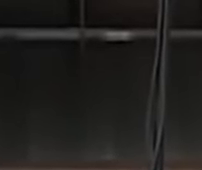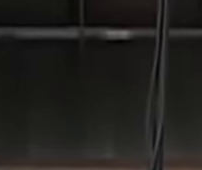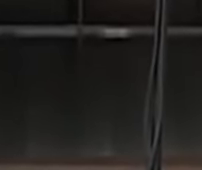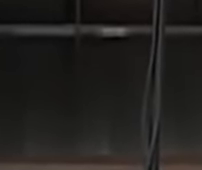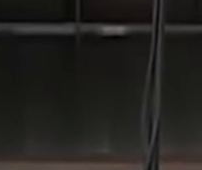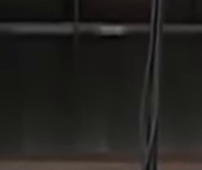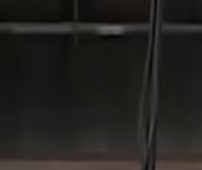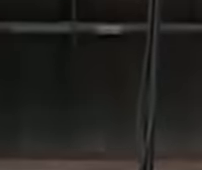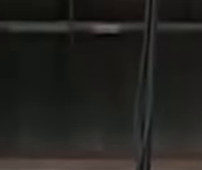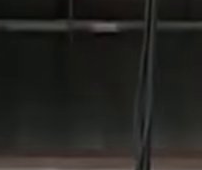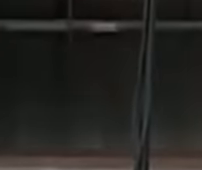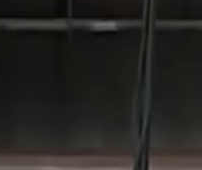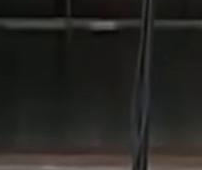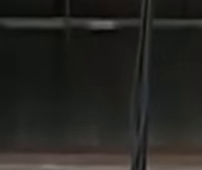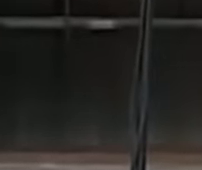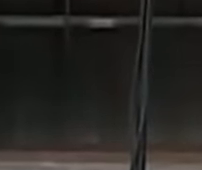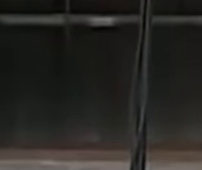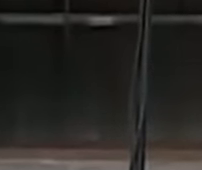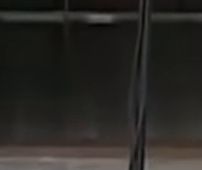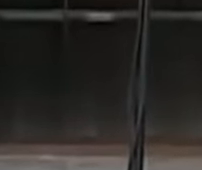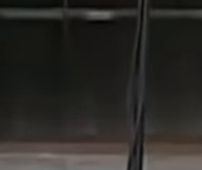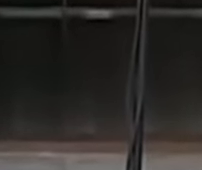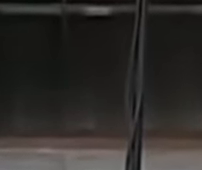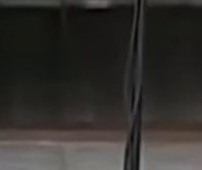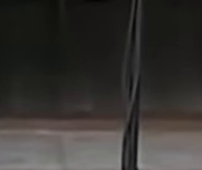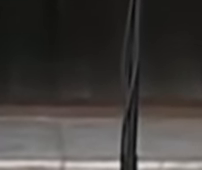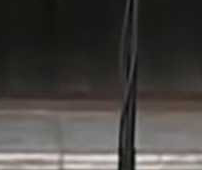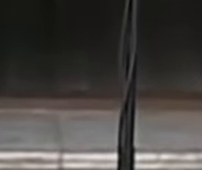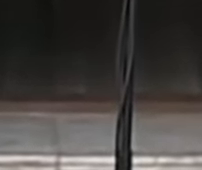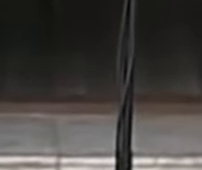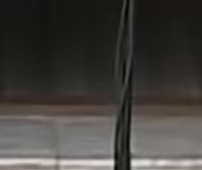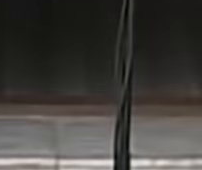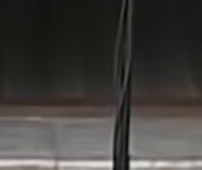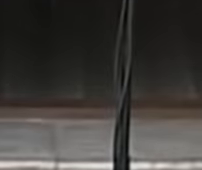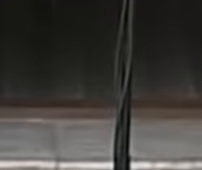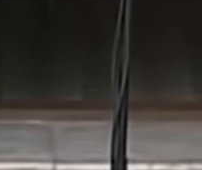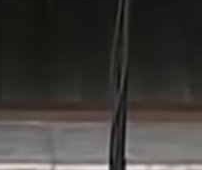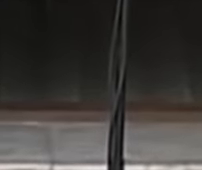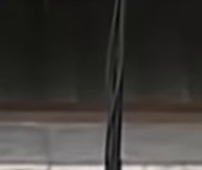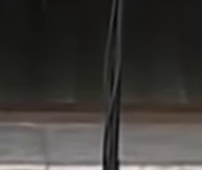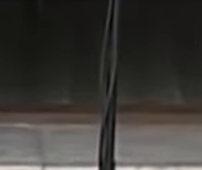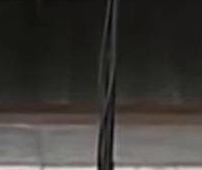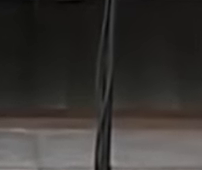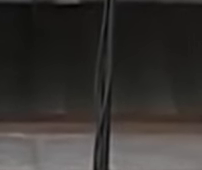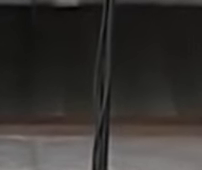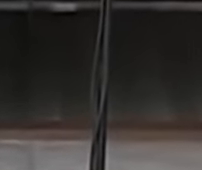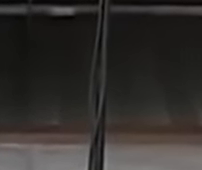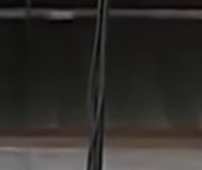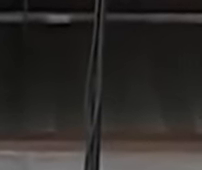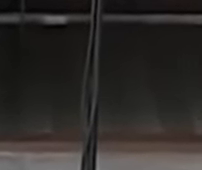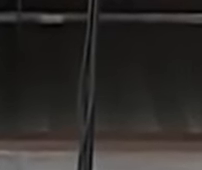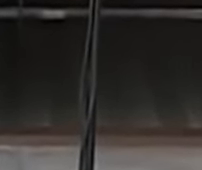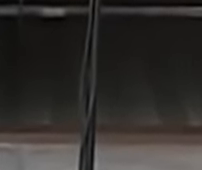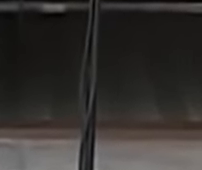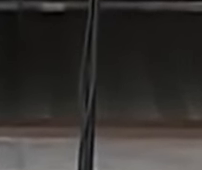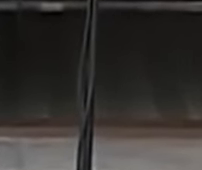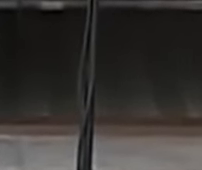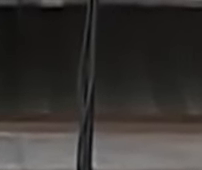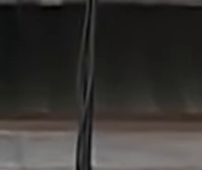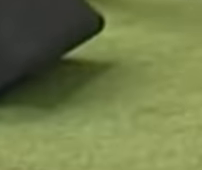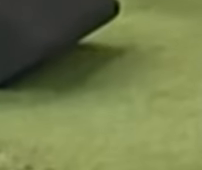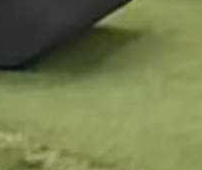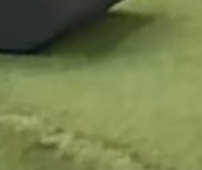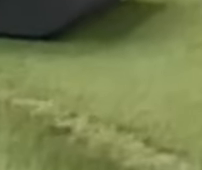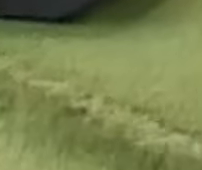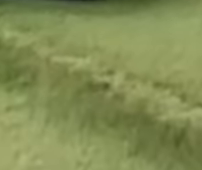un beso fraterno como abuelo y padre, que forma parte además de la vida